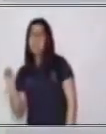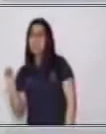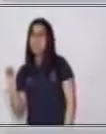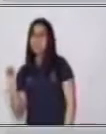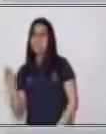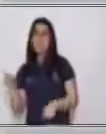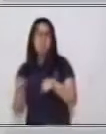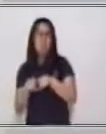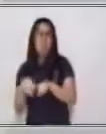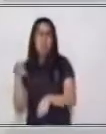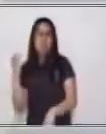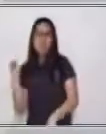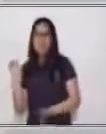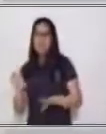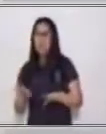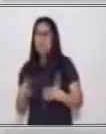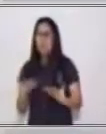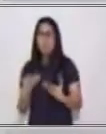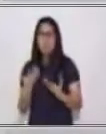signo.